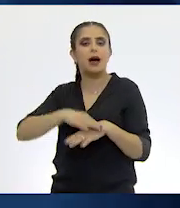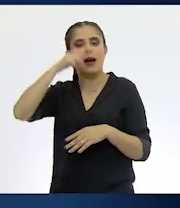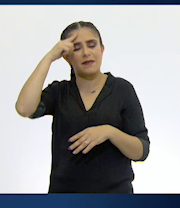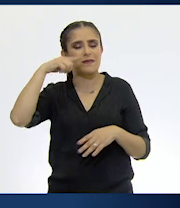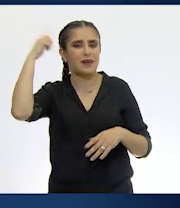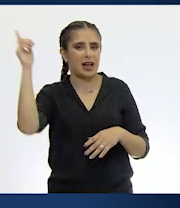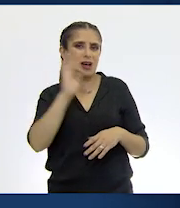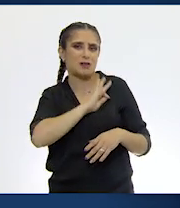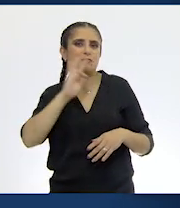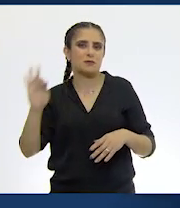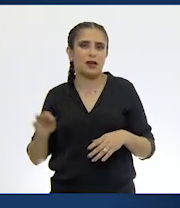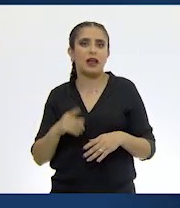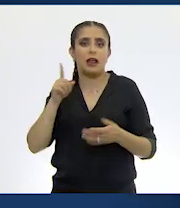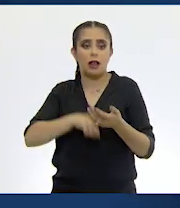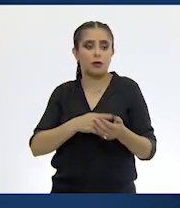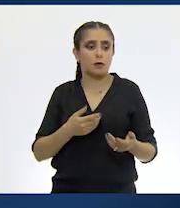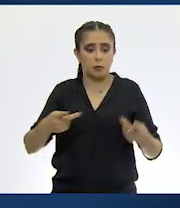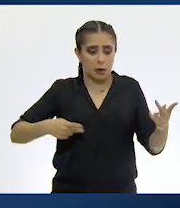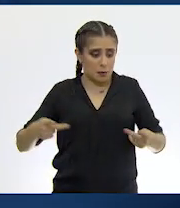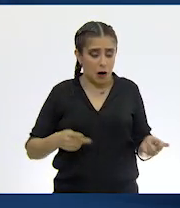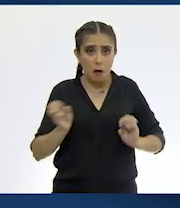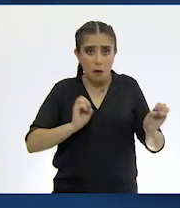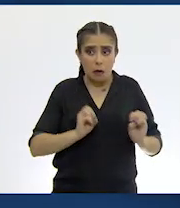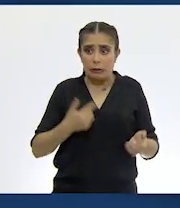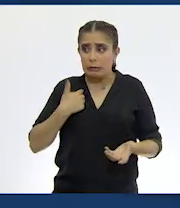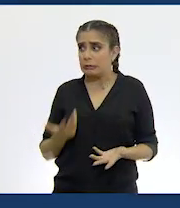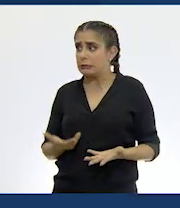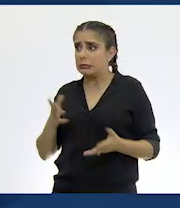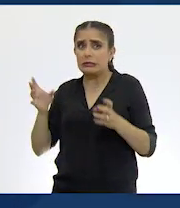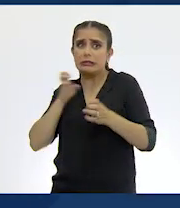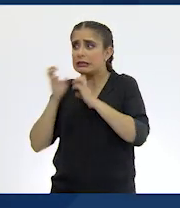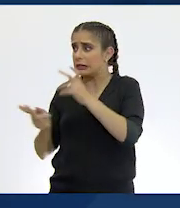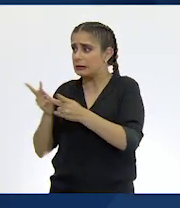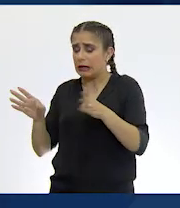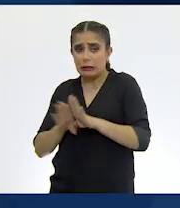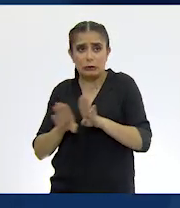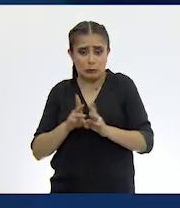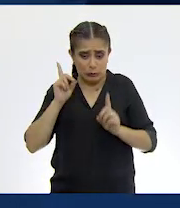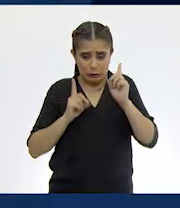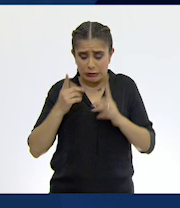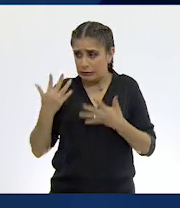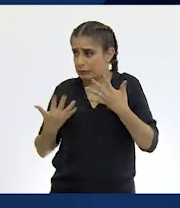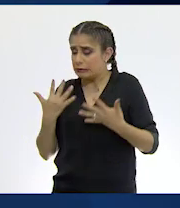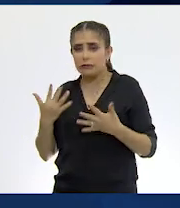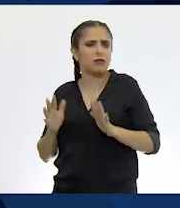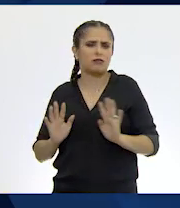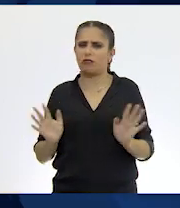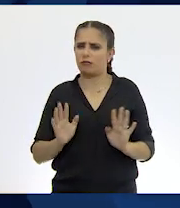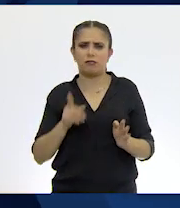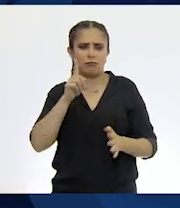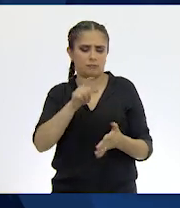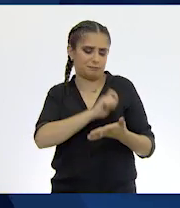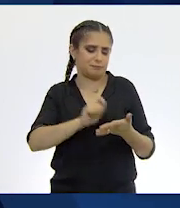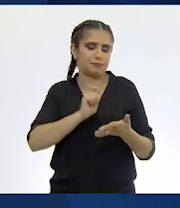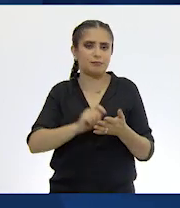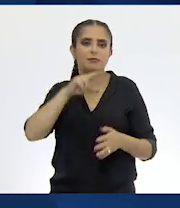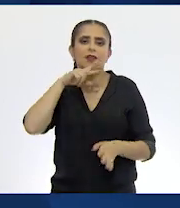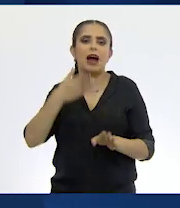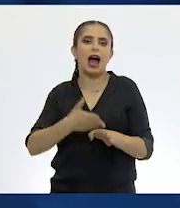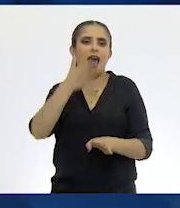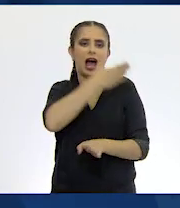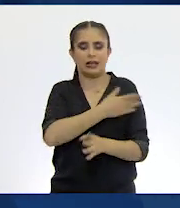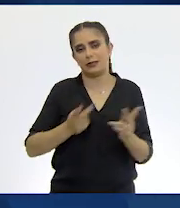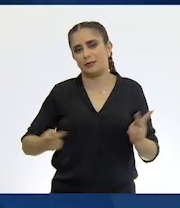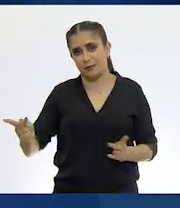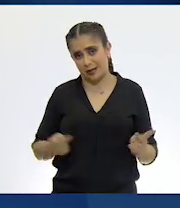información y no tengas ninguna duda y sobre todo que te sirva para elaborar tu reportaje. ¿Qué opinas de toda esta información que